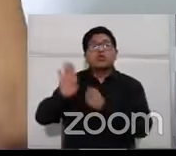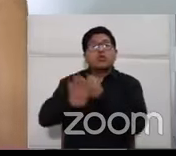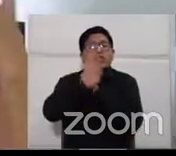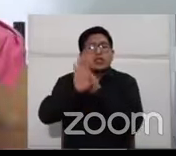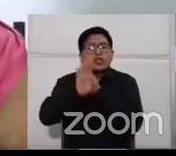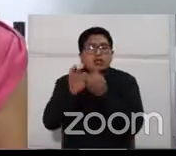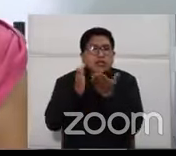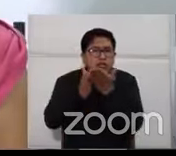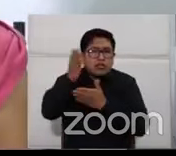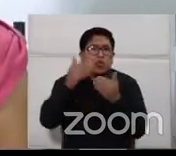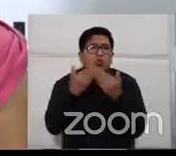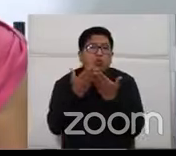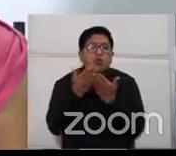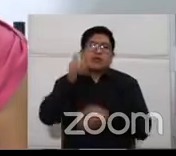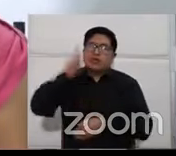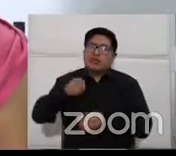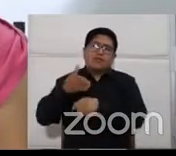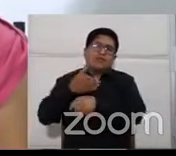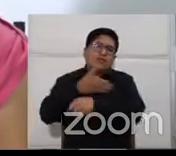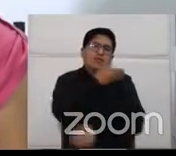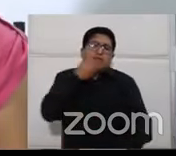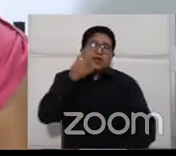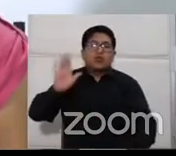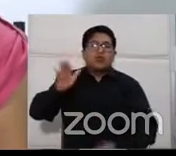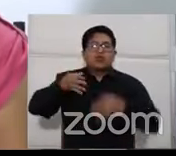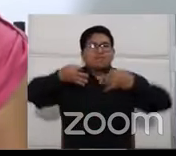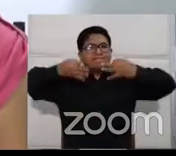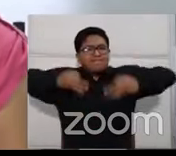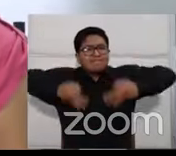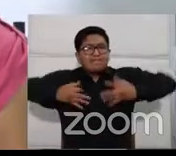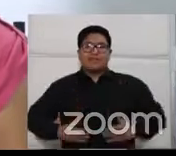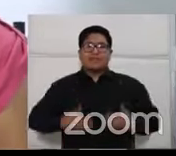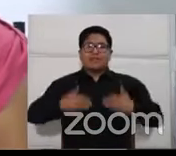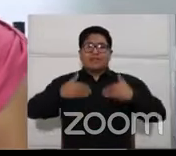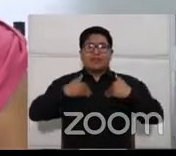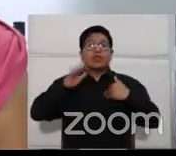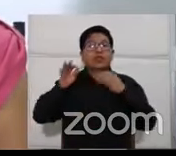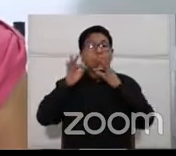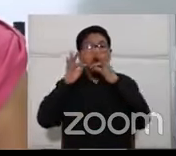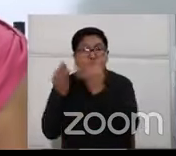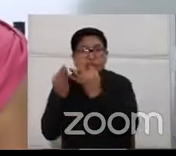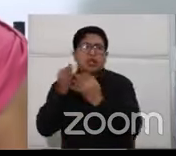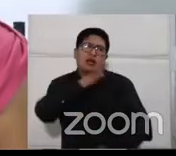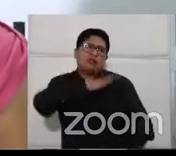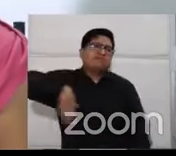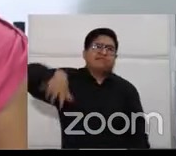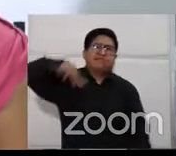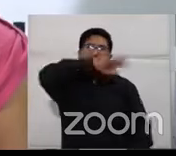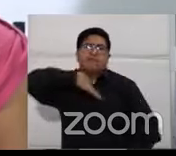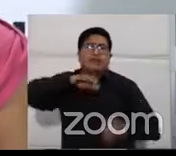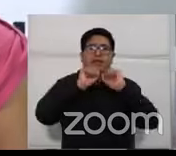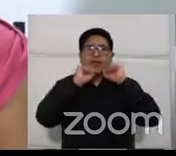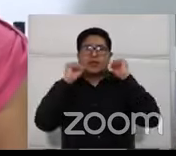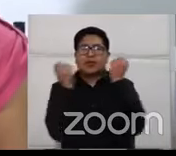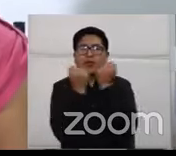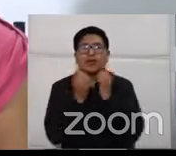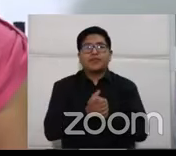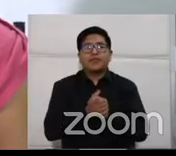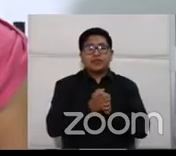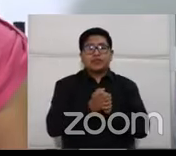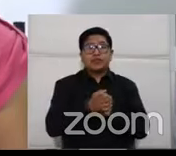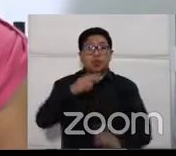de vida de los nats y de sus familias y consecuentemente de nuestra sociedad es necesario